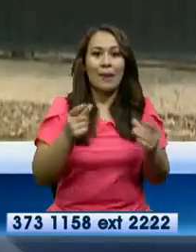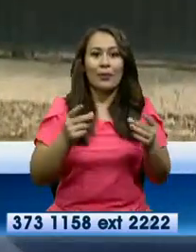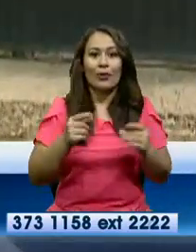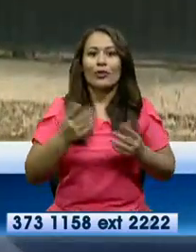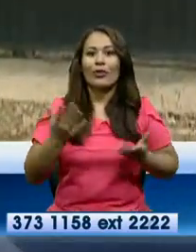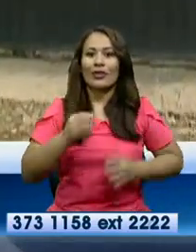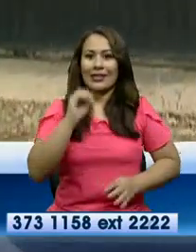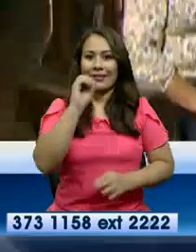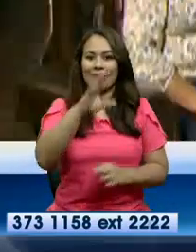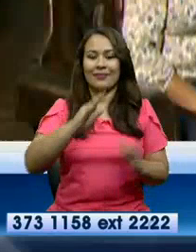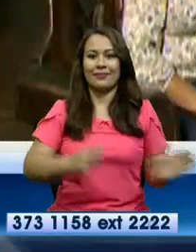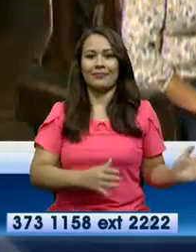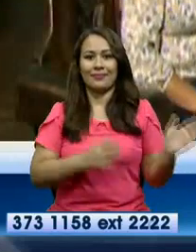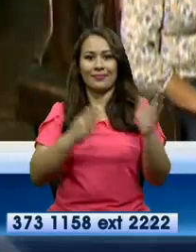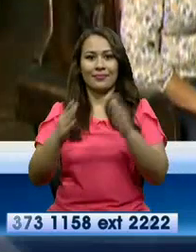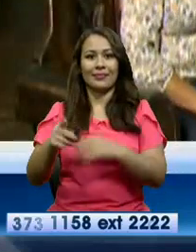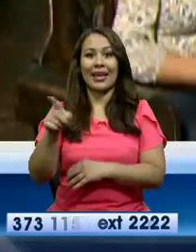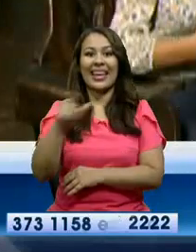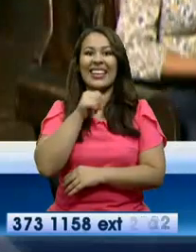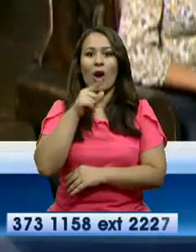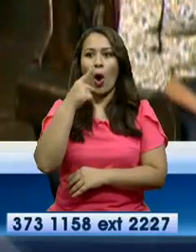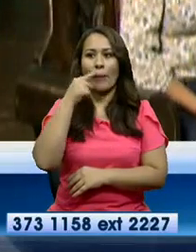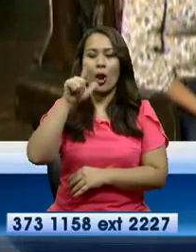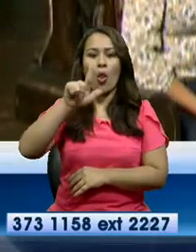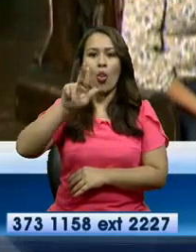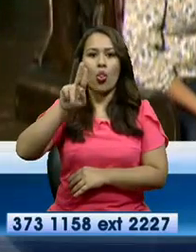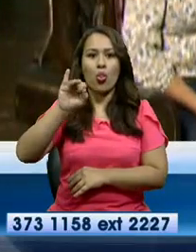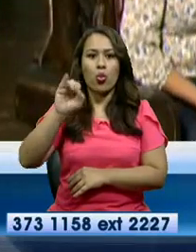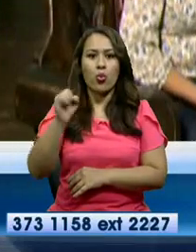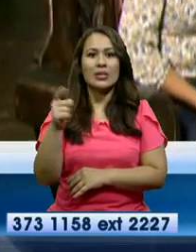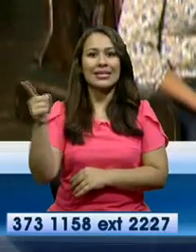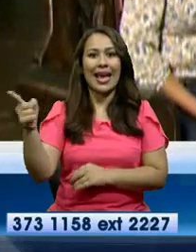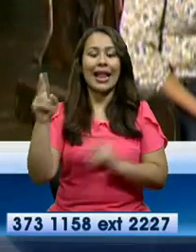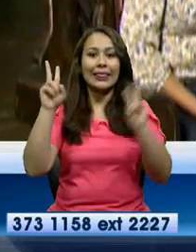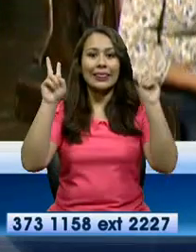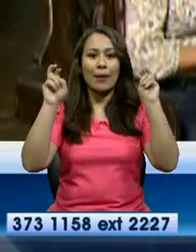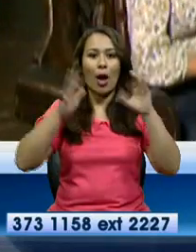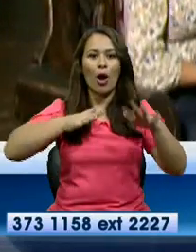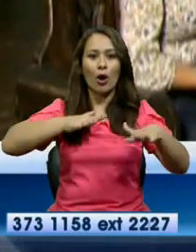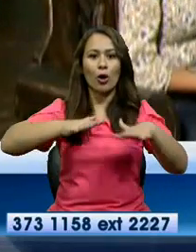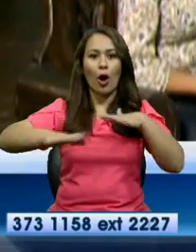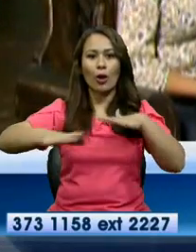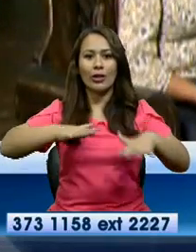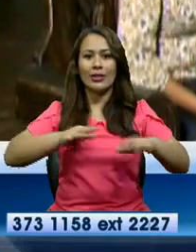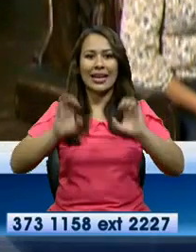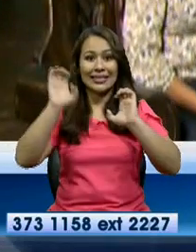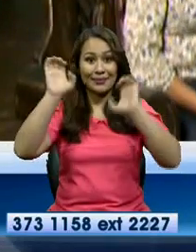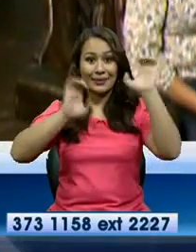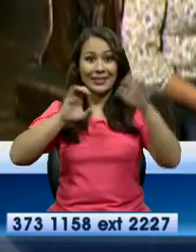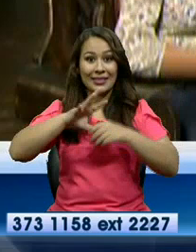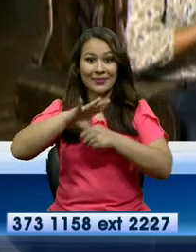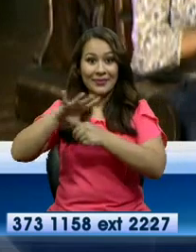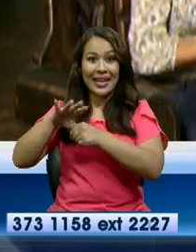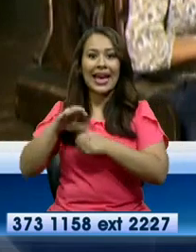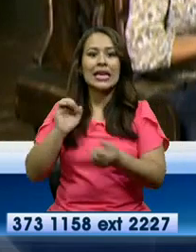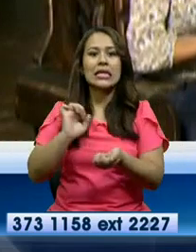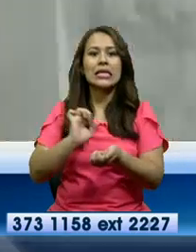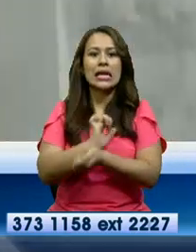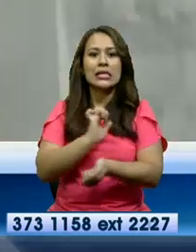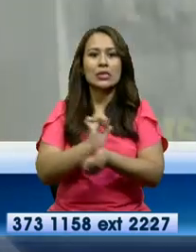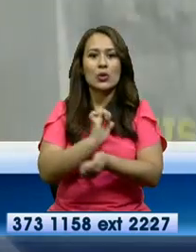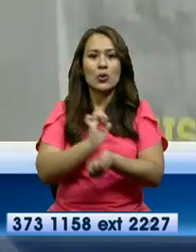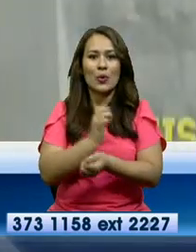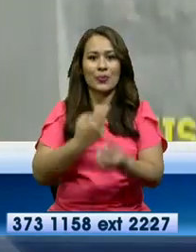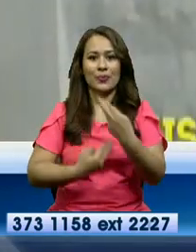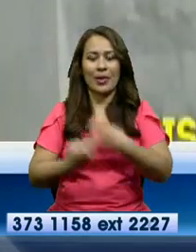que llegar al centro de acopio. Luis Chávez es el coordinador de la Feria del Queso, una feria que nació en Cayambe y que ya trascendió a otras